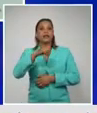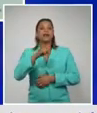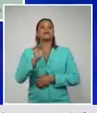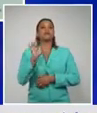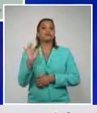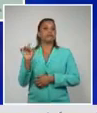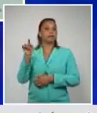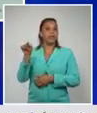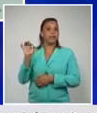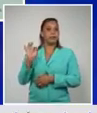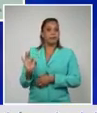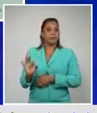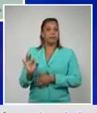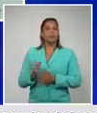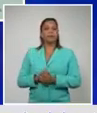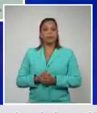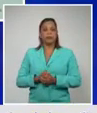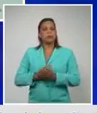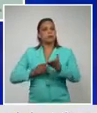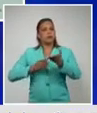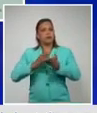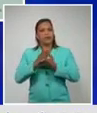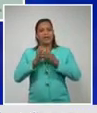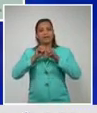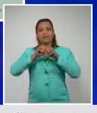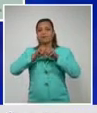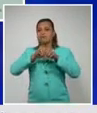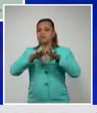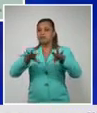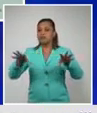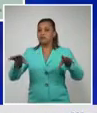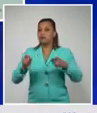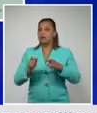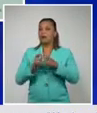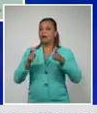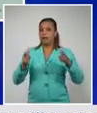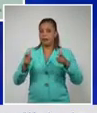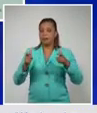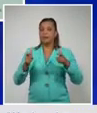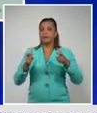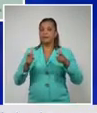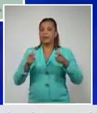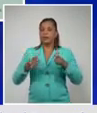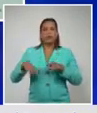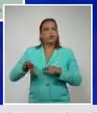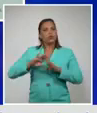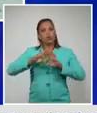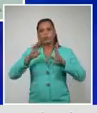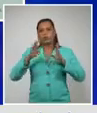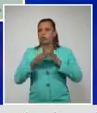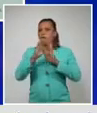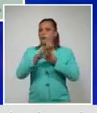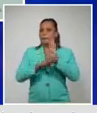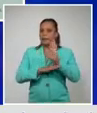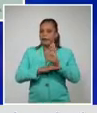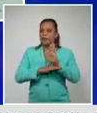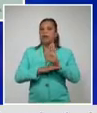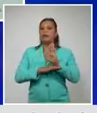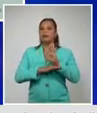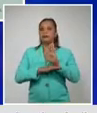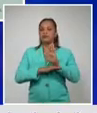realmente mantiene una transmisión importante, no todas las medidas, no obstante todas las